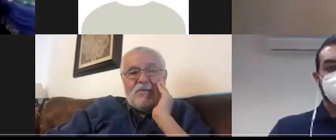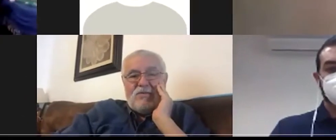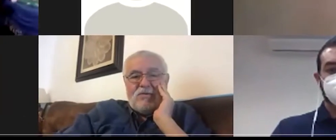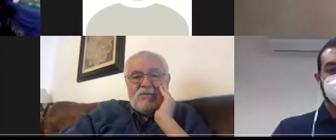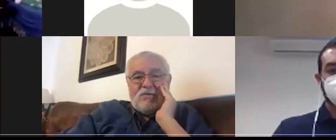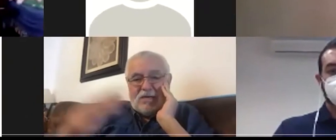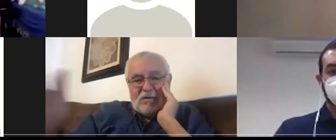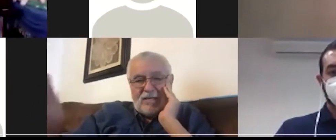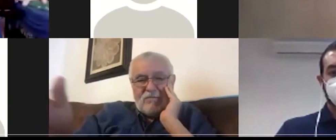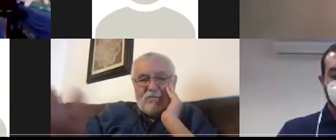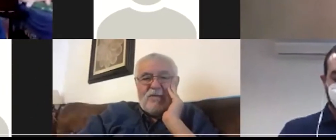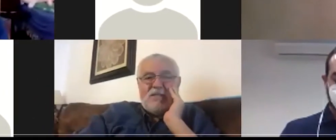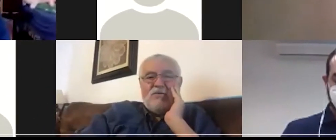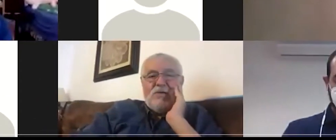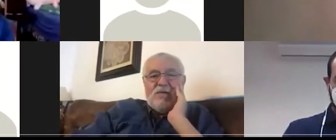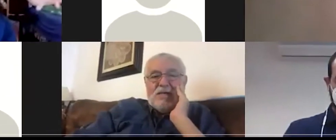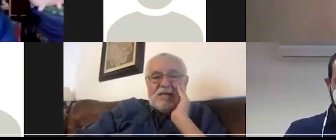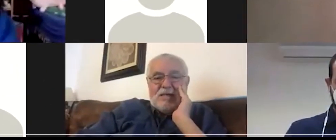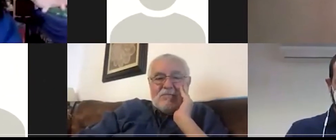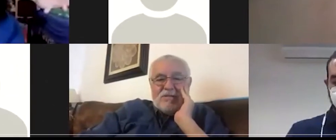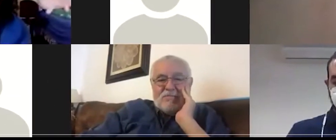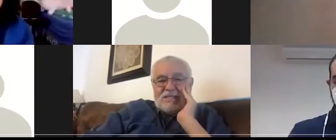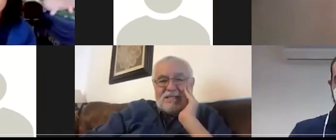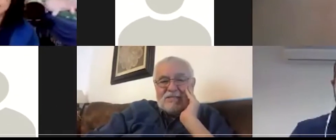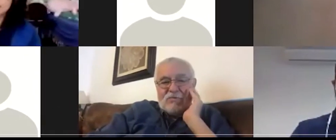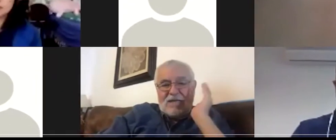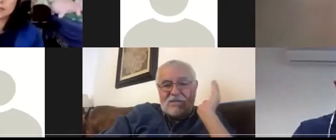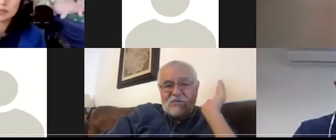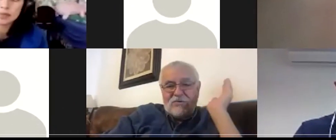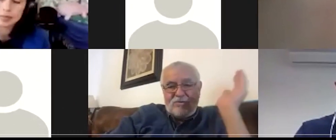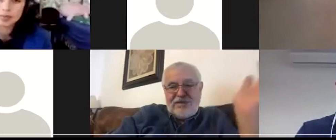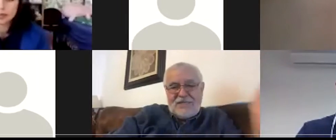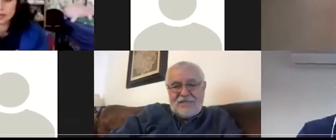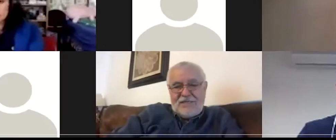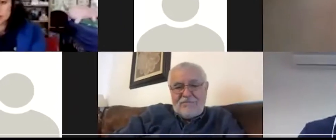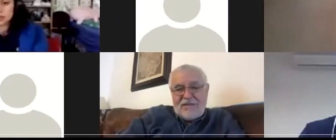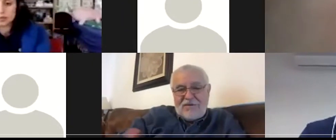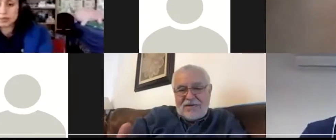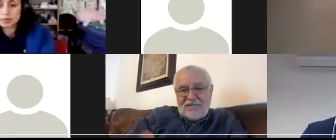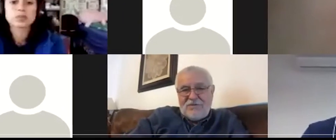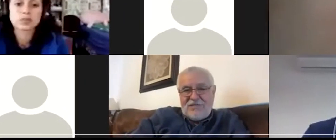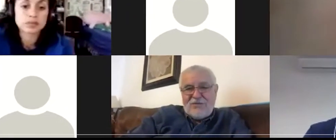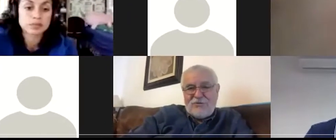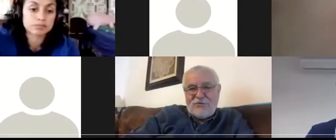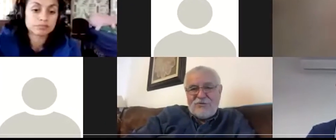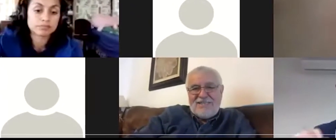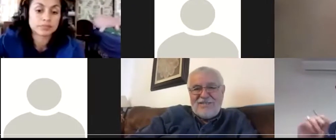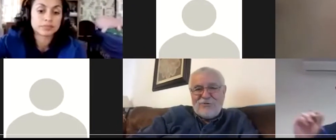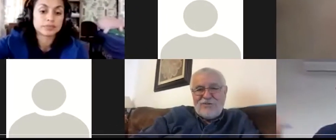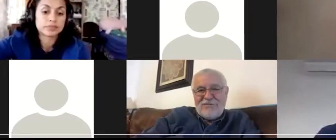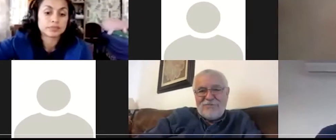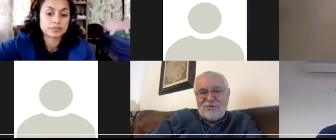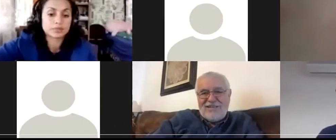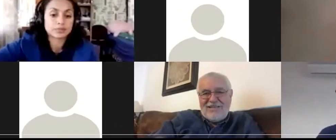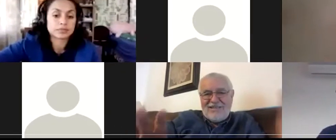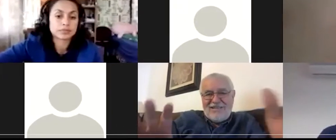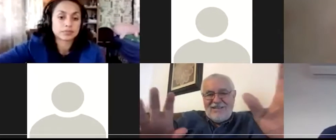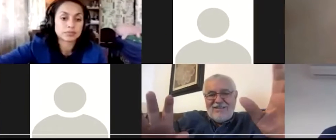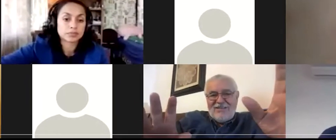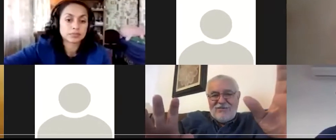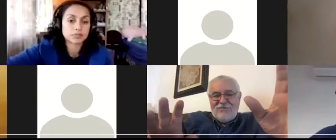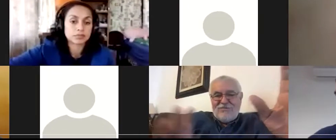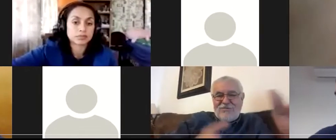momento y en cualquier momento bueno pues es un reto de hablar después del doctor sánchez sosa porque